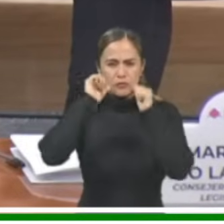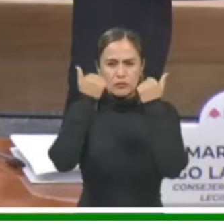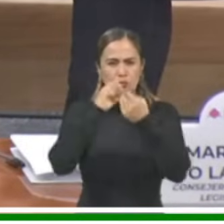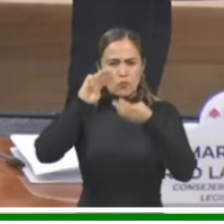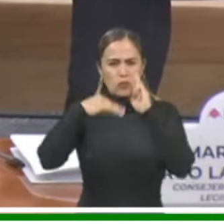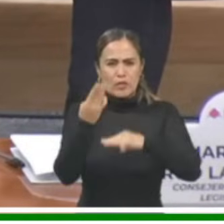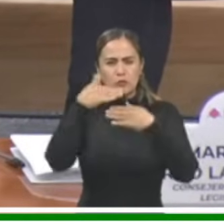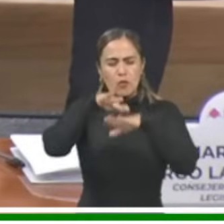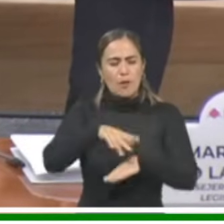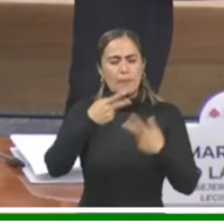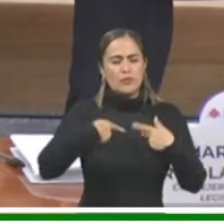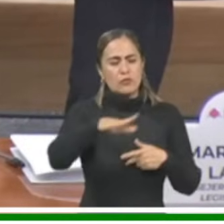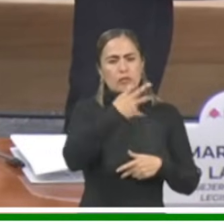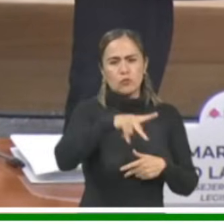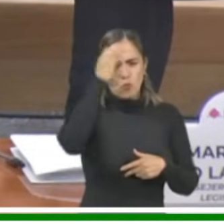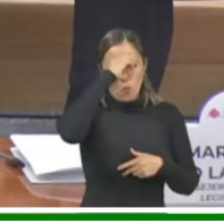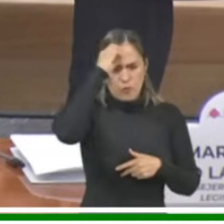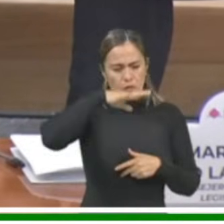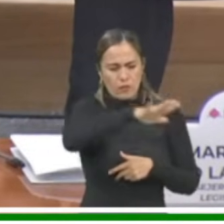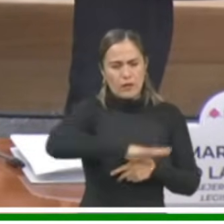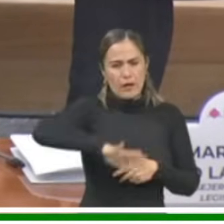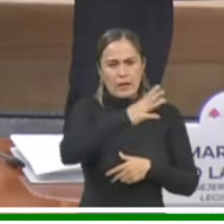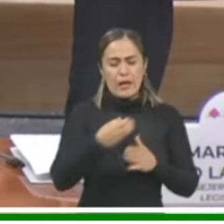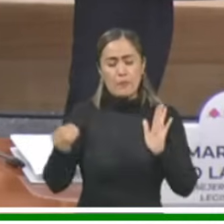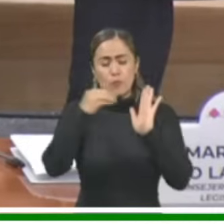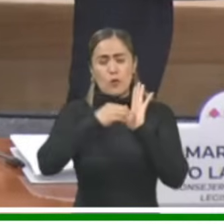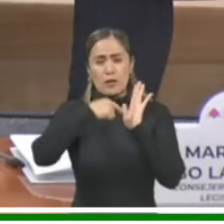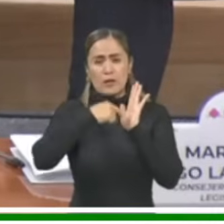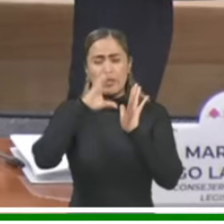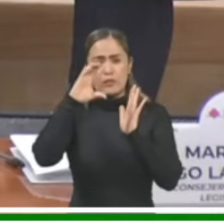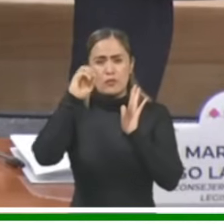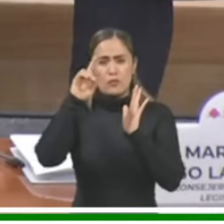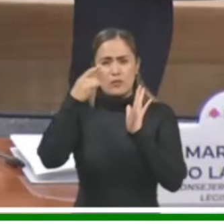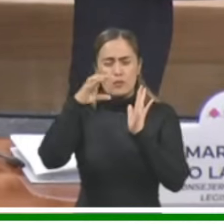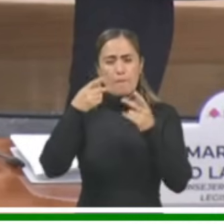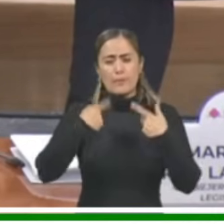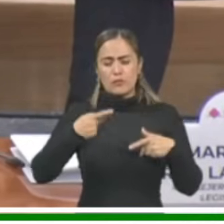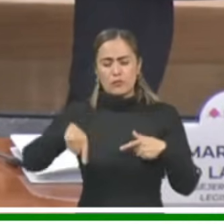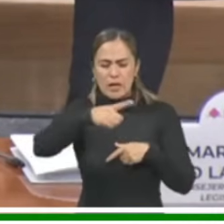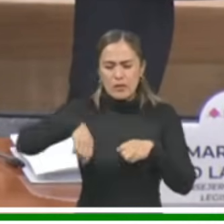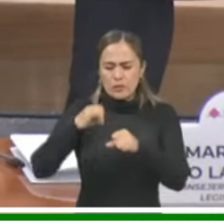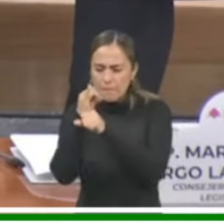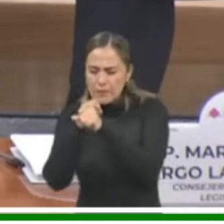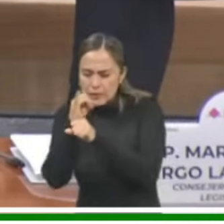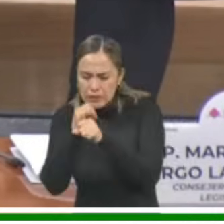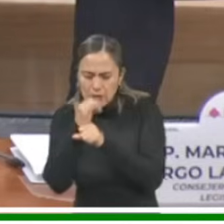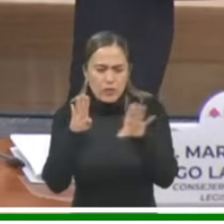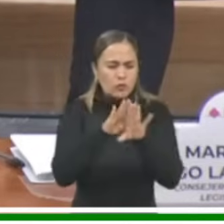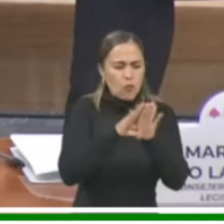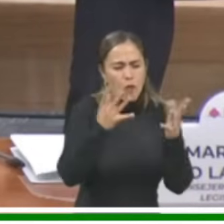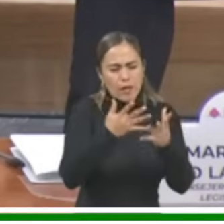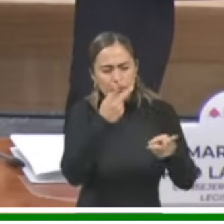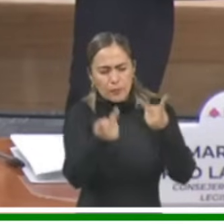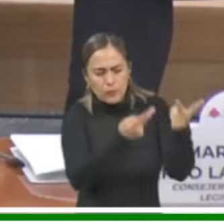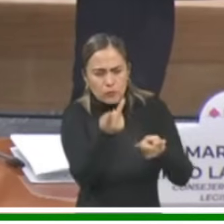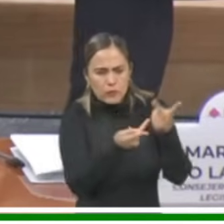Opinión Pública. En dicho código se establecen, entre otras, las responsabilidades de los investigadores de los sondeos de opinión, así como las reglas de